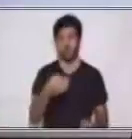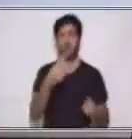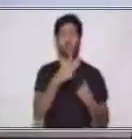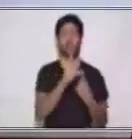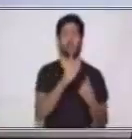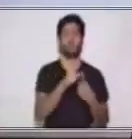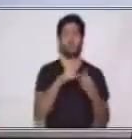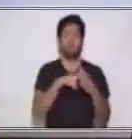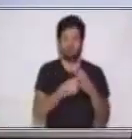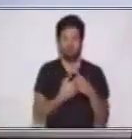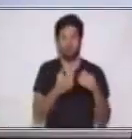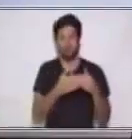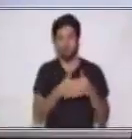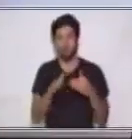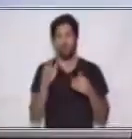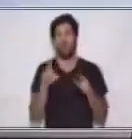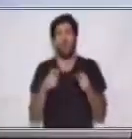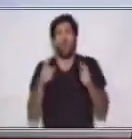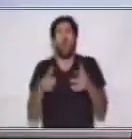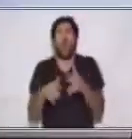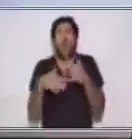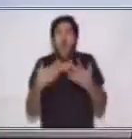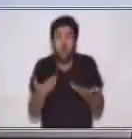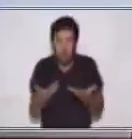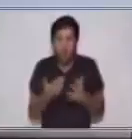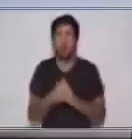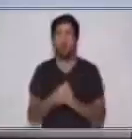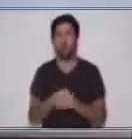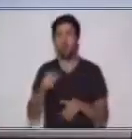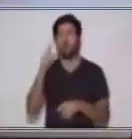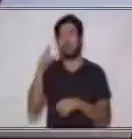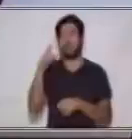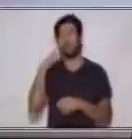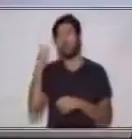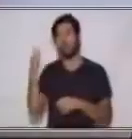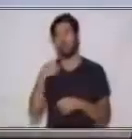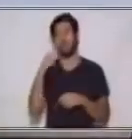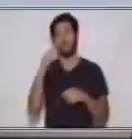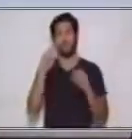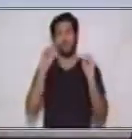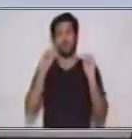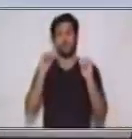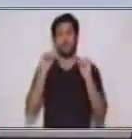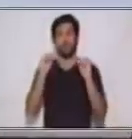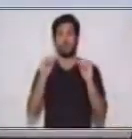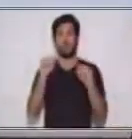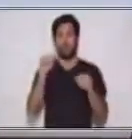cómo surgen las letras mayúsculas. Yo te voy a contar la historia acerca de